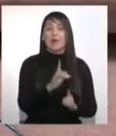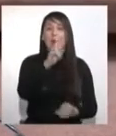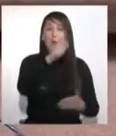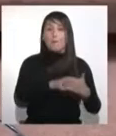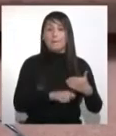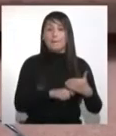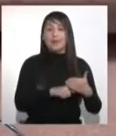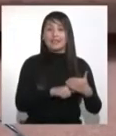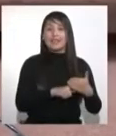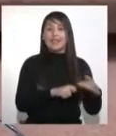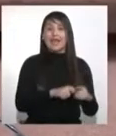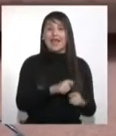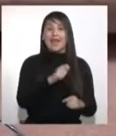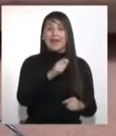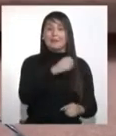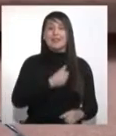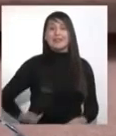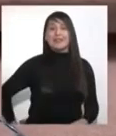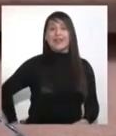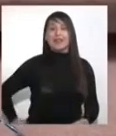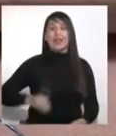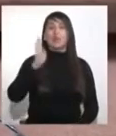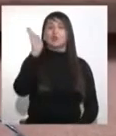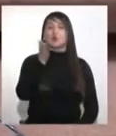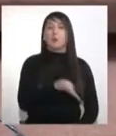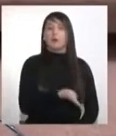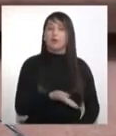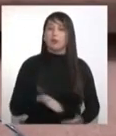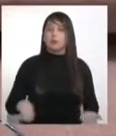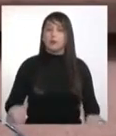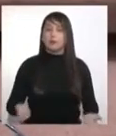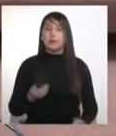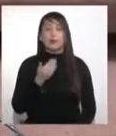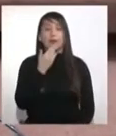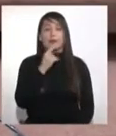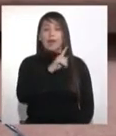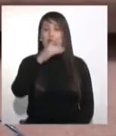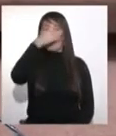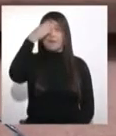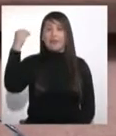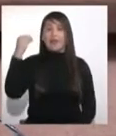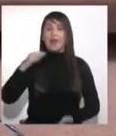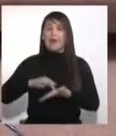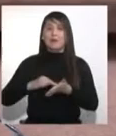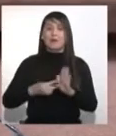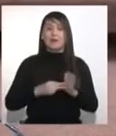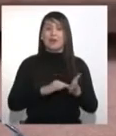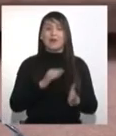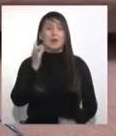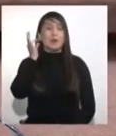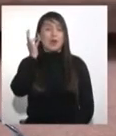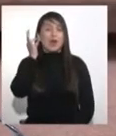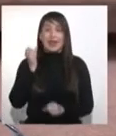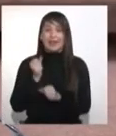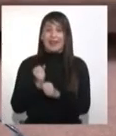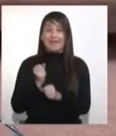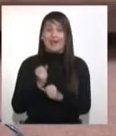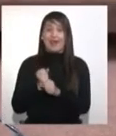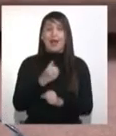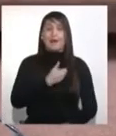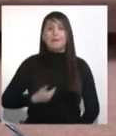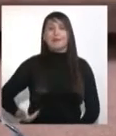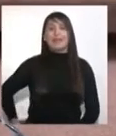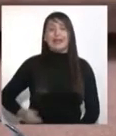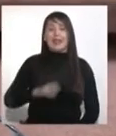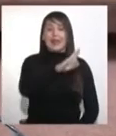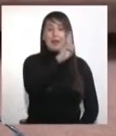por el presidente de la República. Tampoco podemos olvidar el drama de muchas mujeres que trabajan y que el presidente de la República no